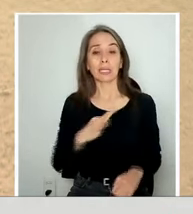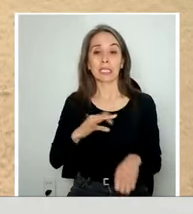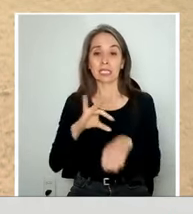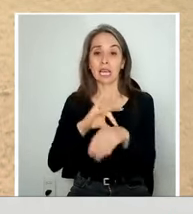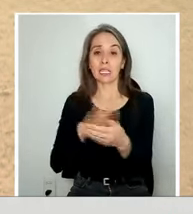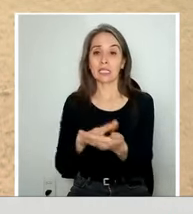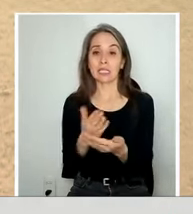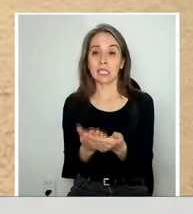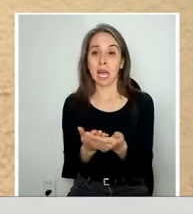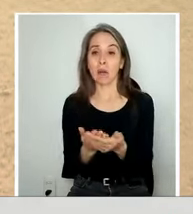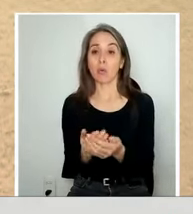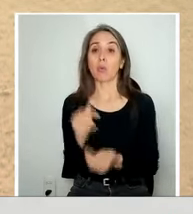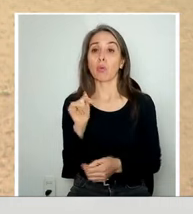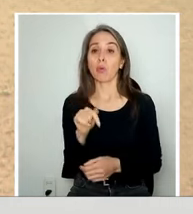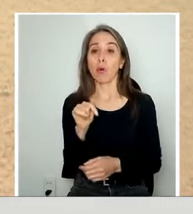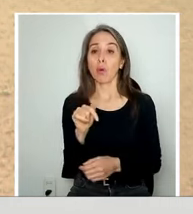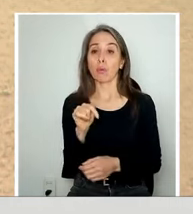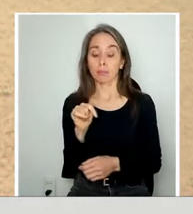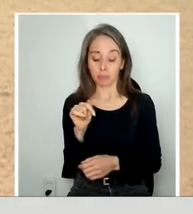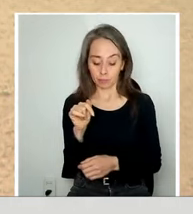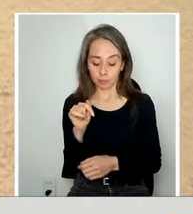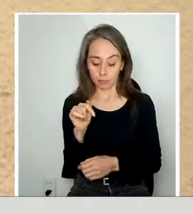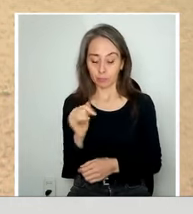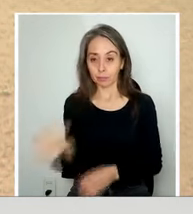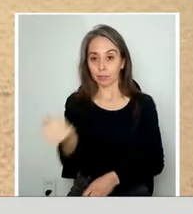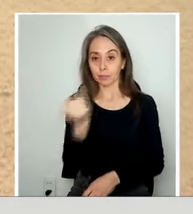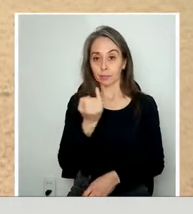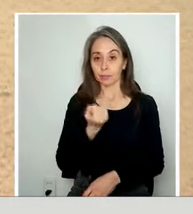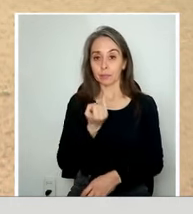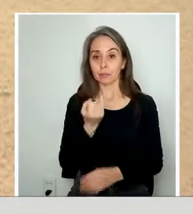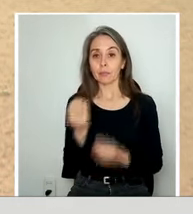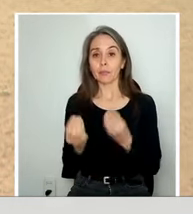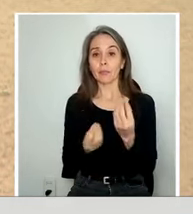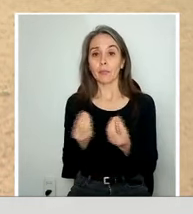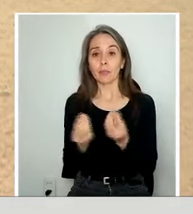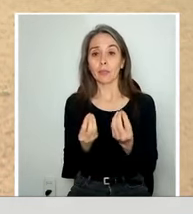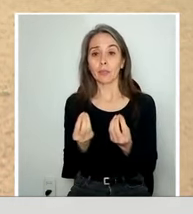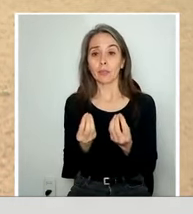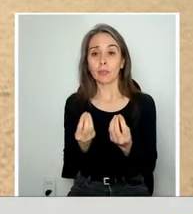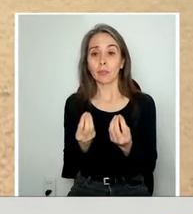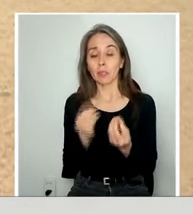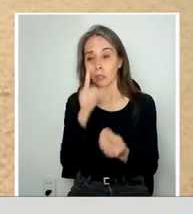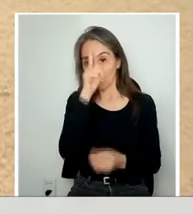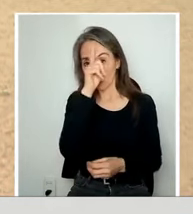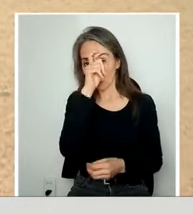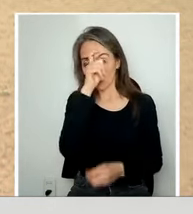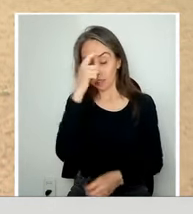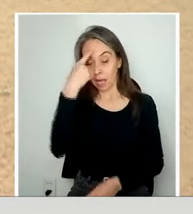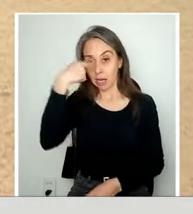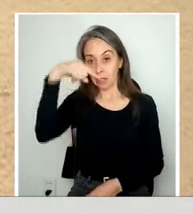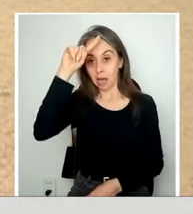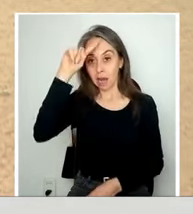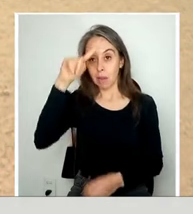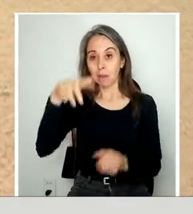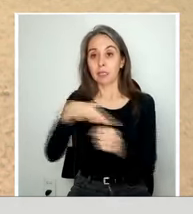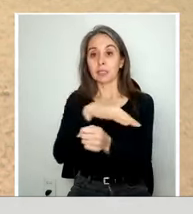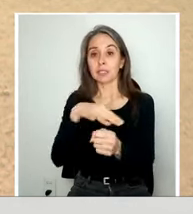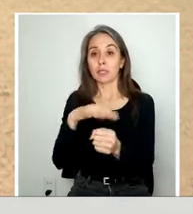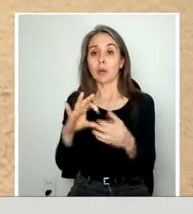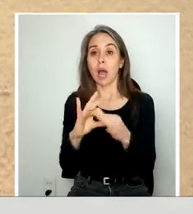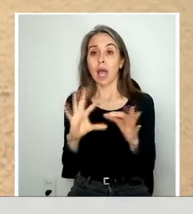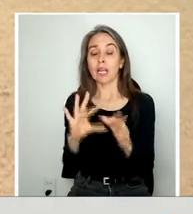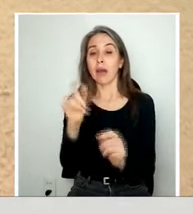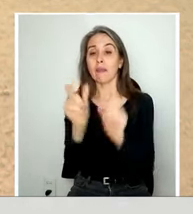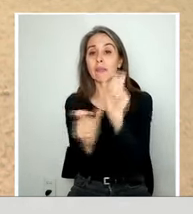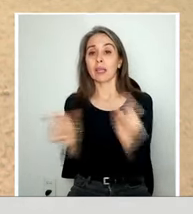hoy día nos dé cuenta de qué es lo que está ocurriendo en el hospital de calama una situación muy grave con los trabajadores